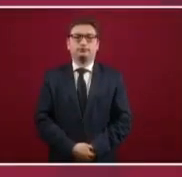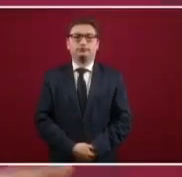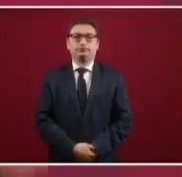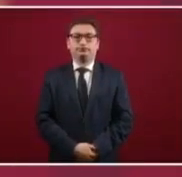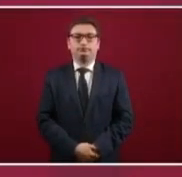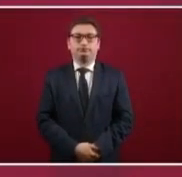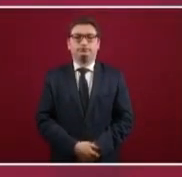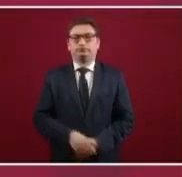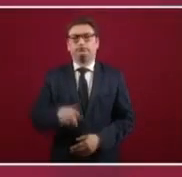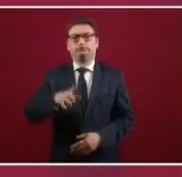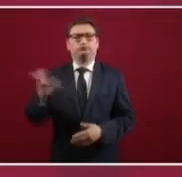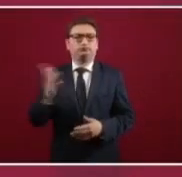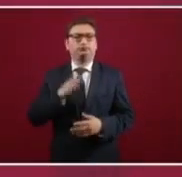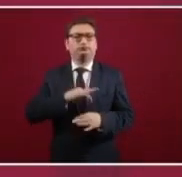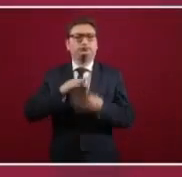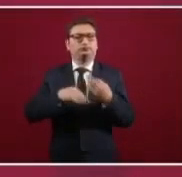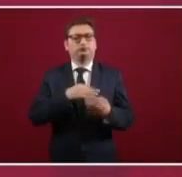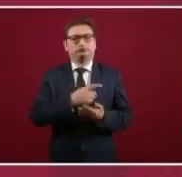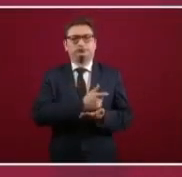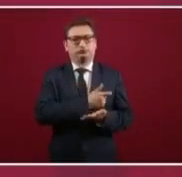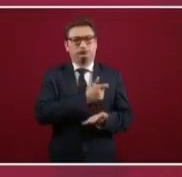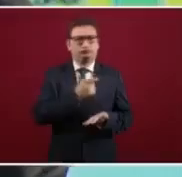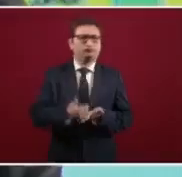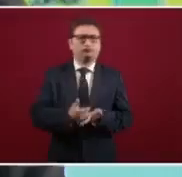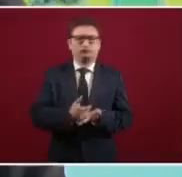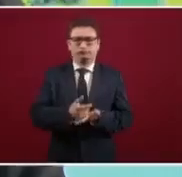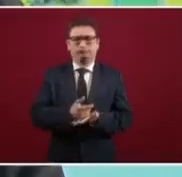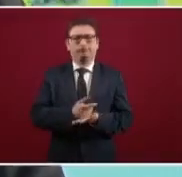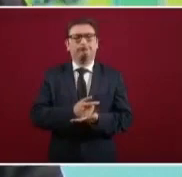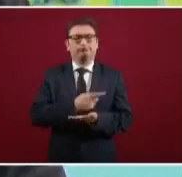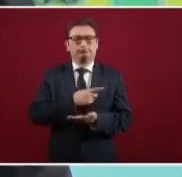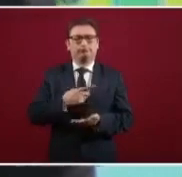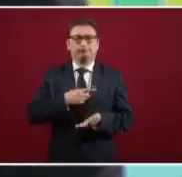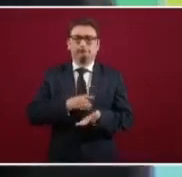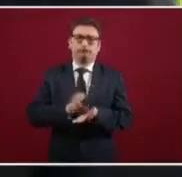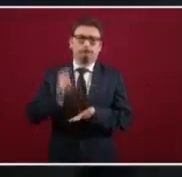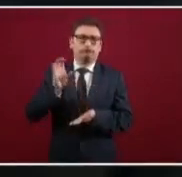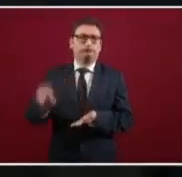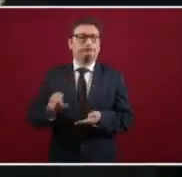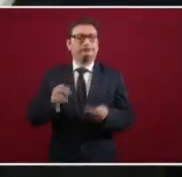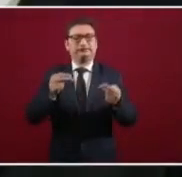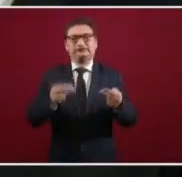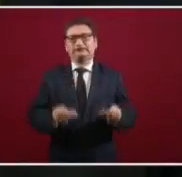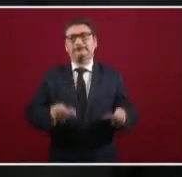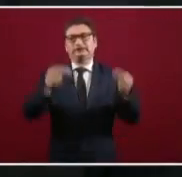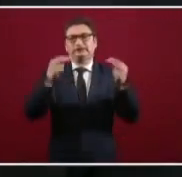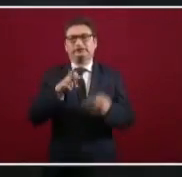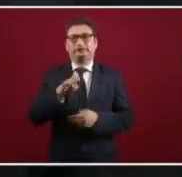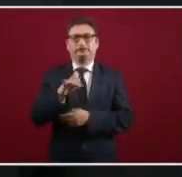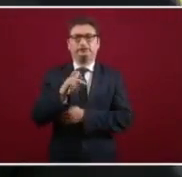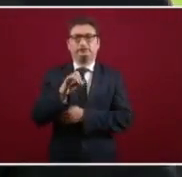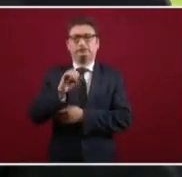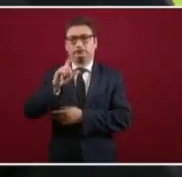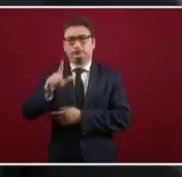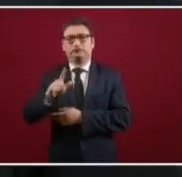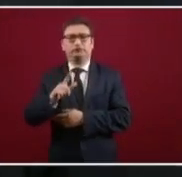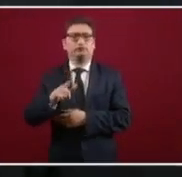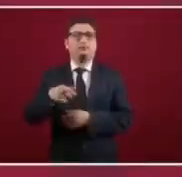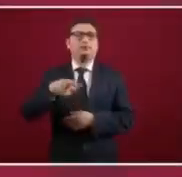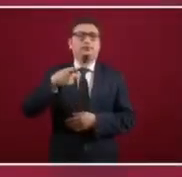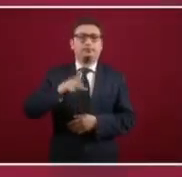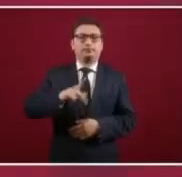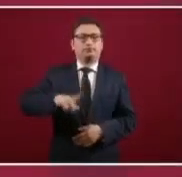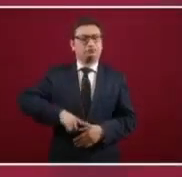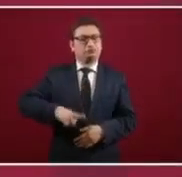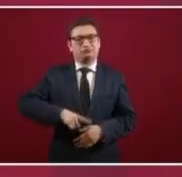cobraron muchísimo dinero fue un buen negocio para repsol un mal negocio para